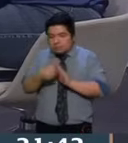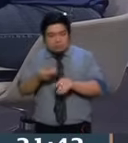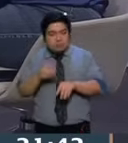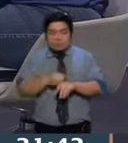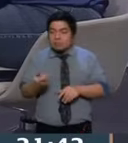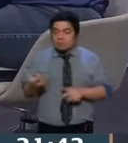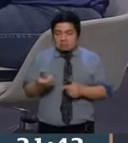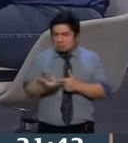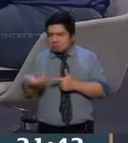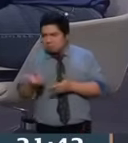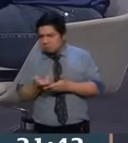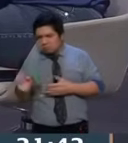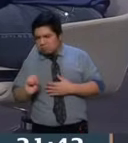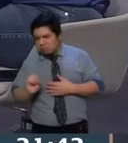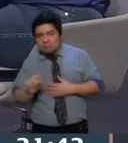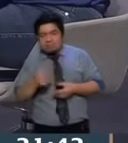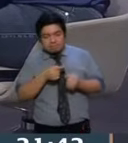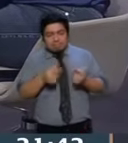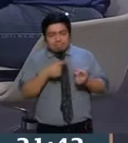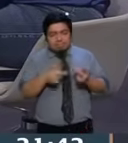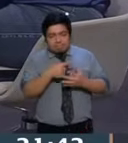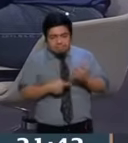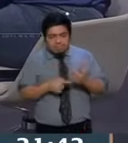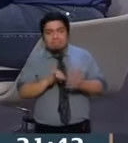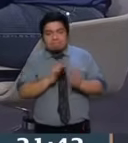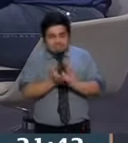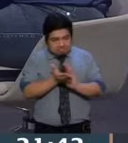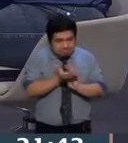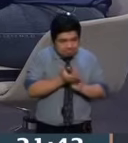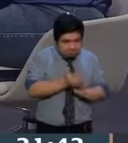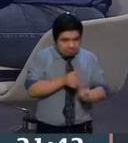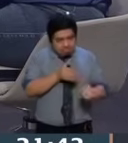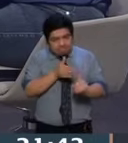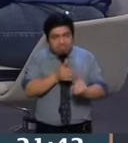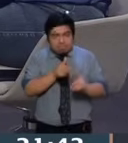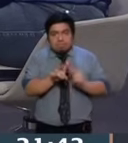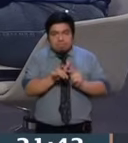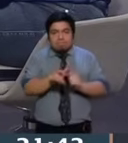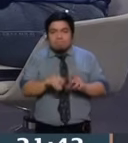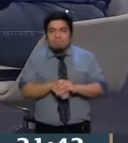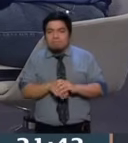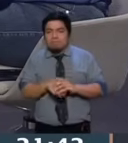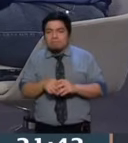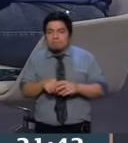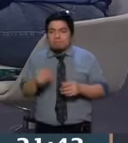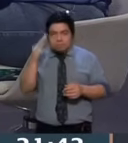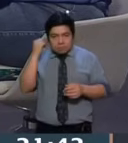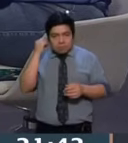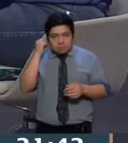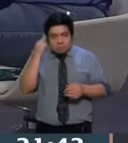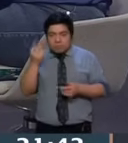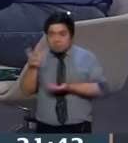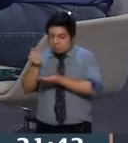te cueste un centavo, etcétera. Todo eso se tiene que ir construyendo sin duda, se tiene que seguir construyendo sin ¿Quién duda. ha preferido destinar el